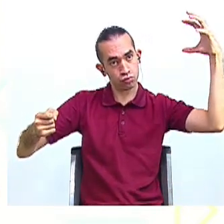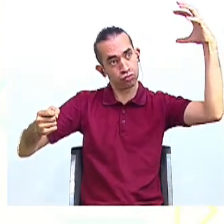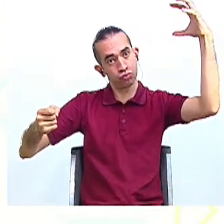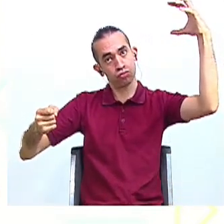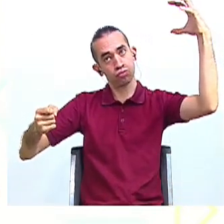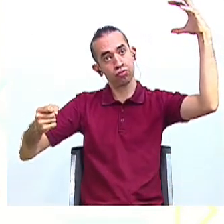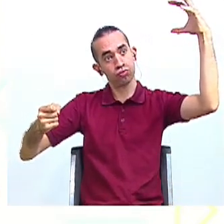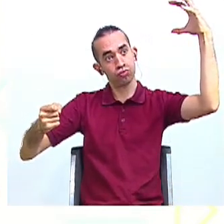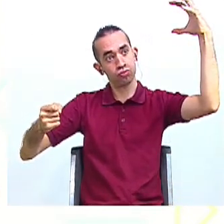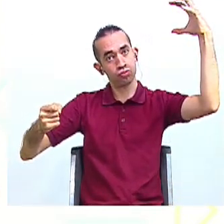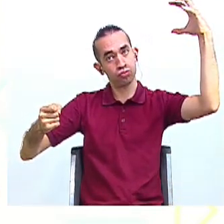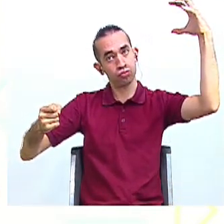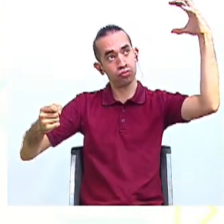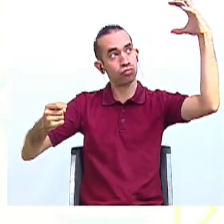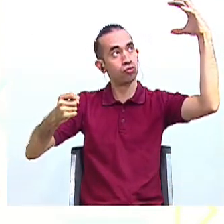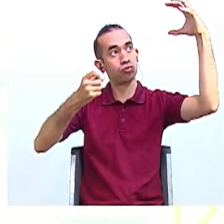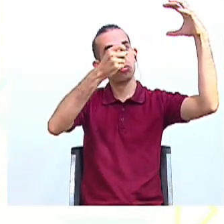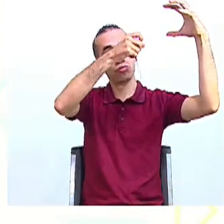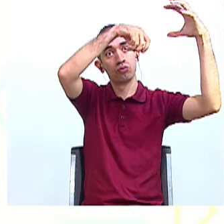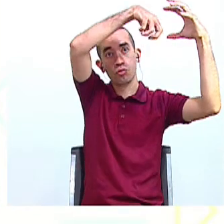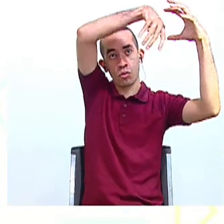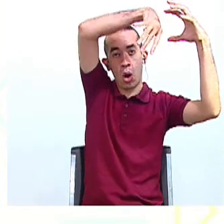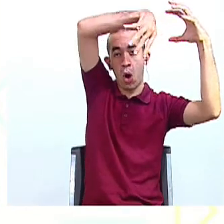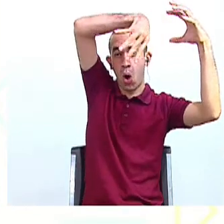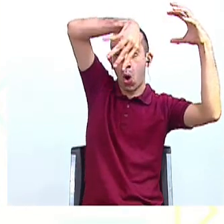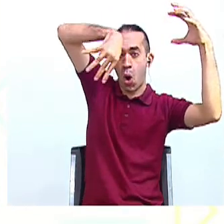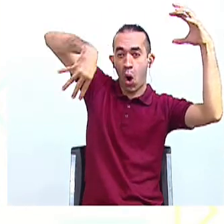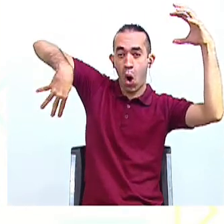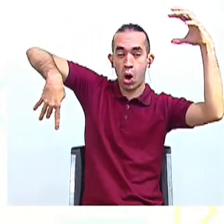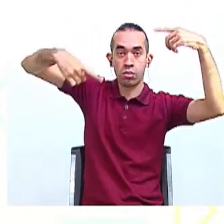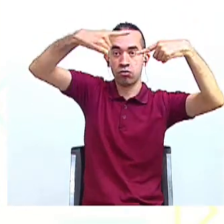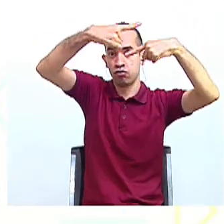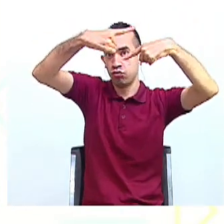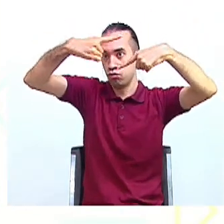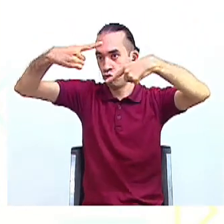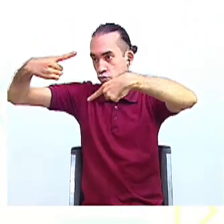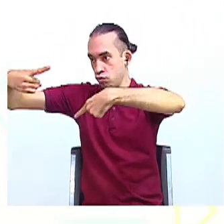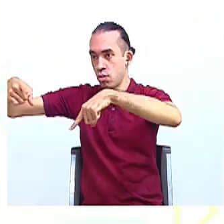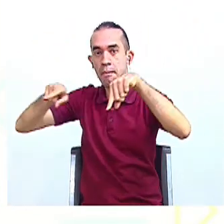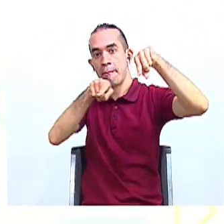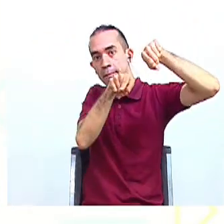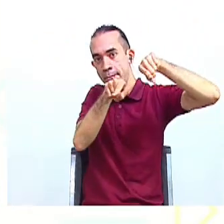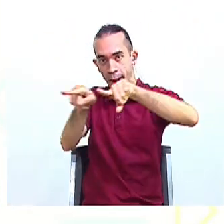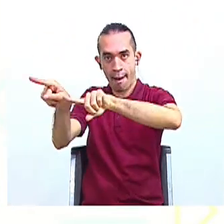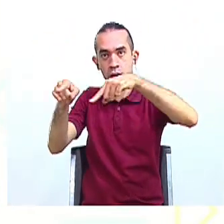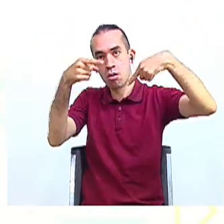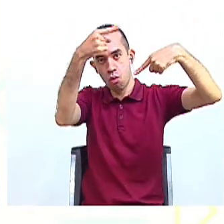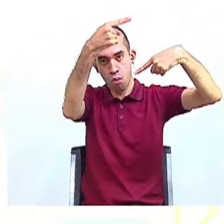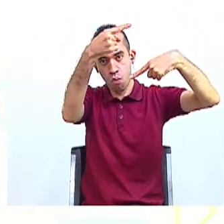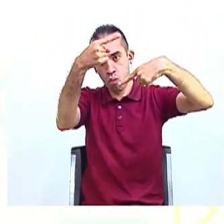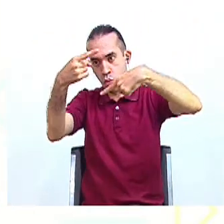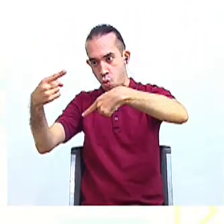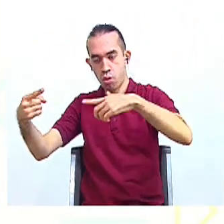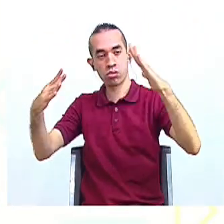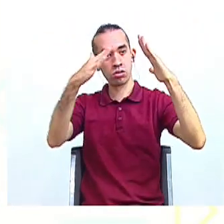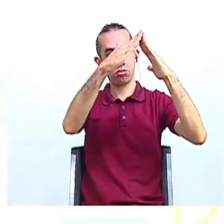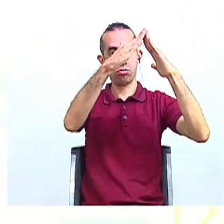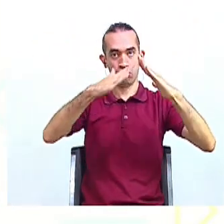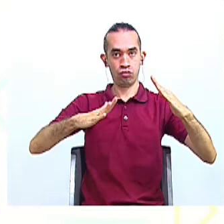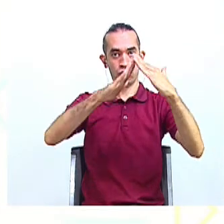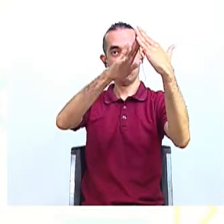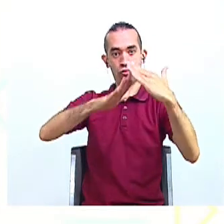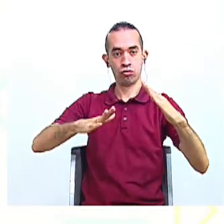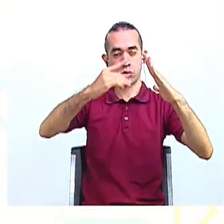formar segmentos paralelos con la sombra de la pirámide y